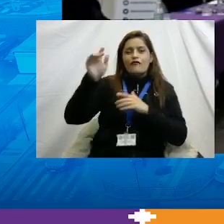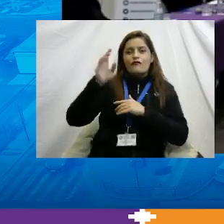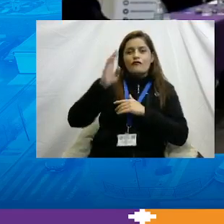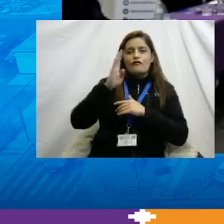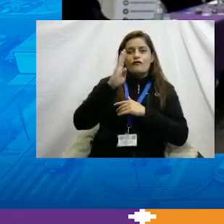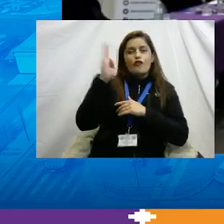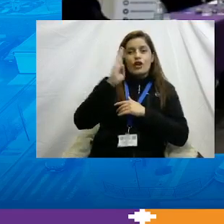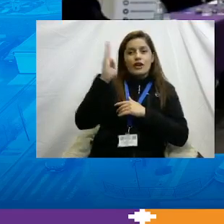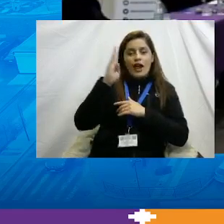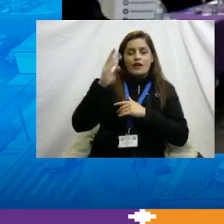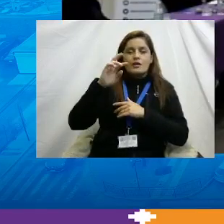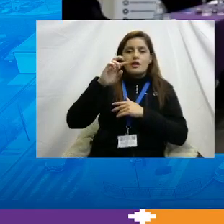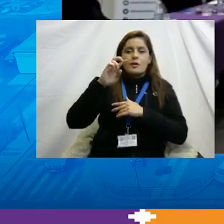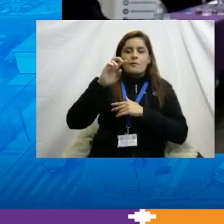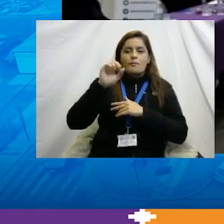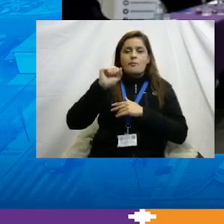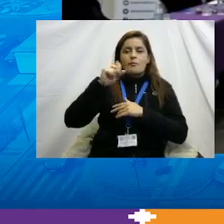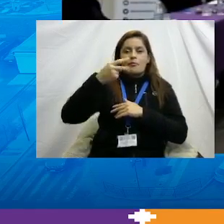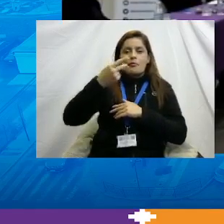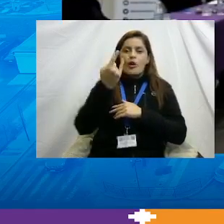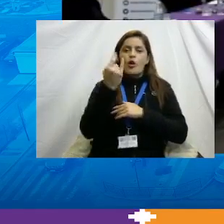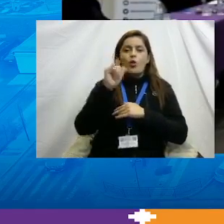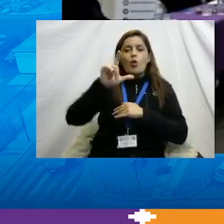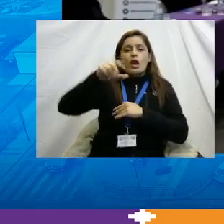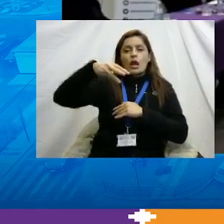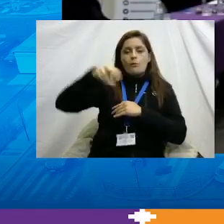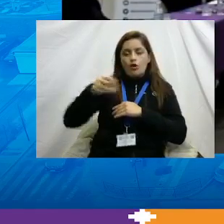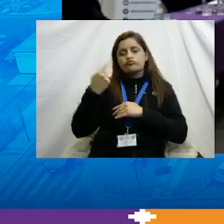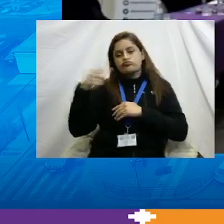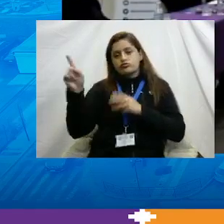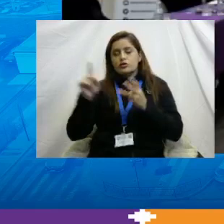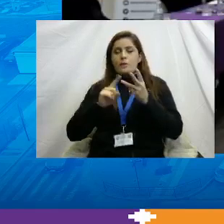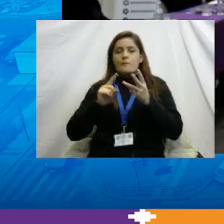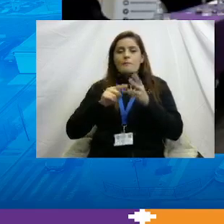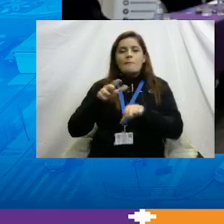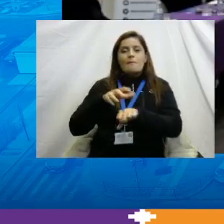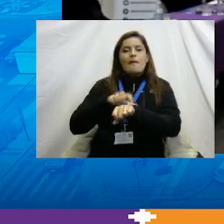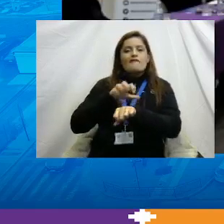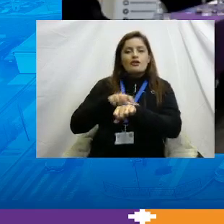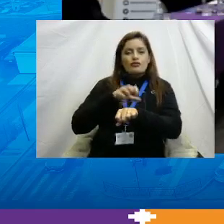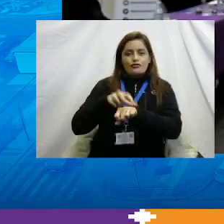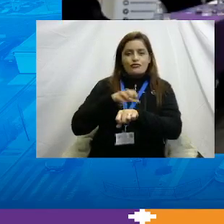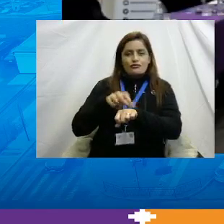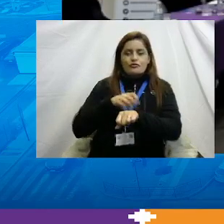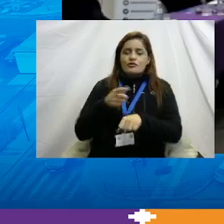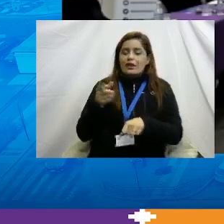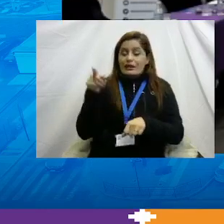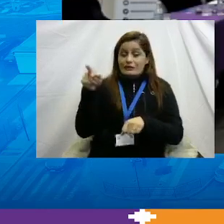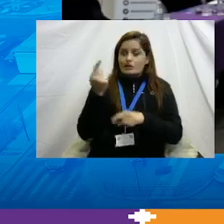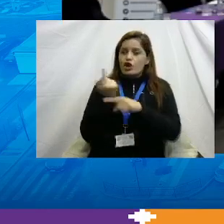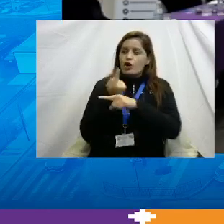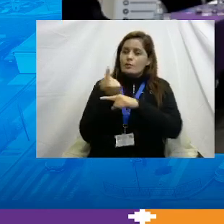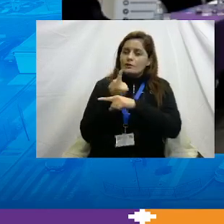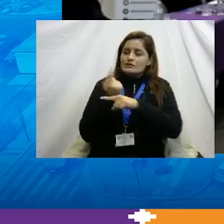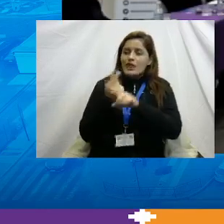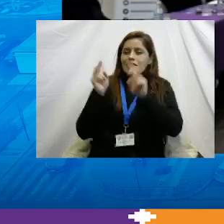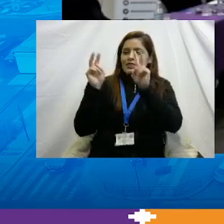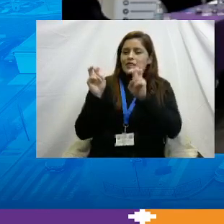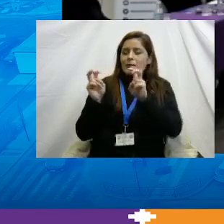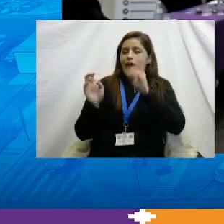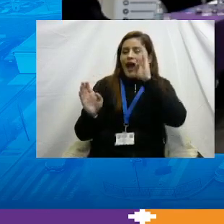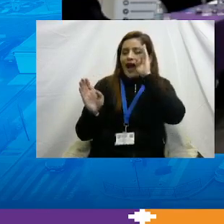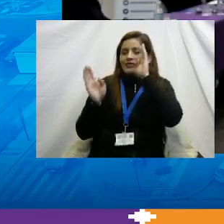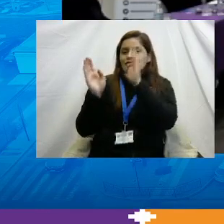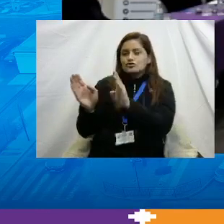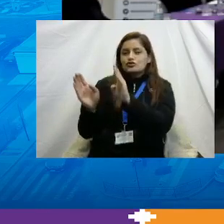Pahuilmo y en Pabellón. Se vieron algunos puntos que tienen relación con la atención precisamente